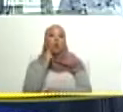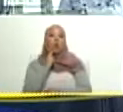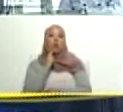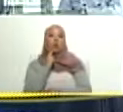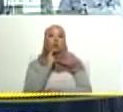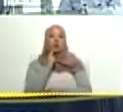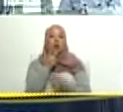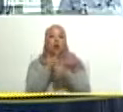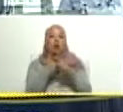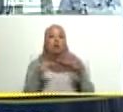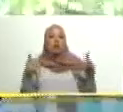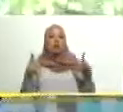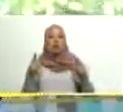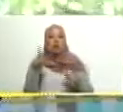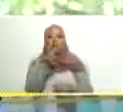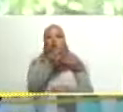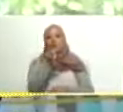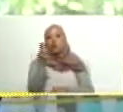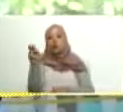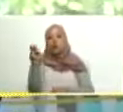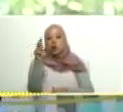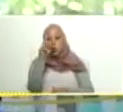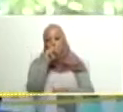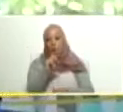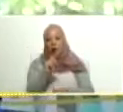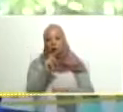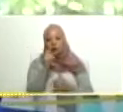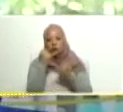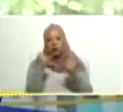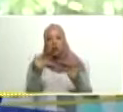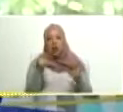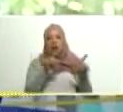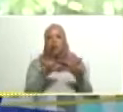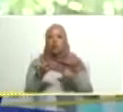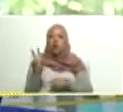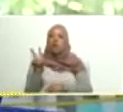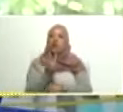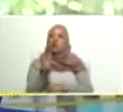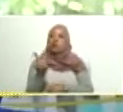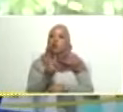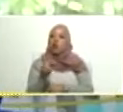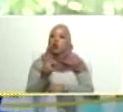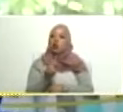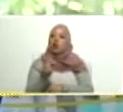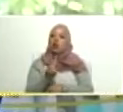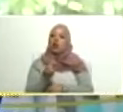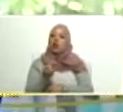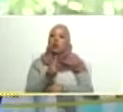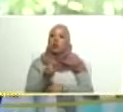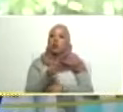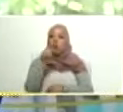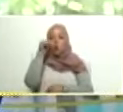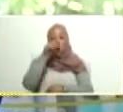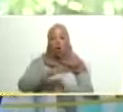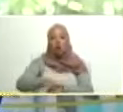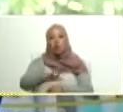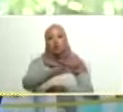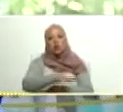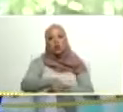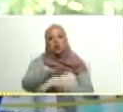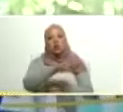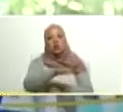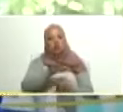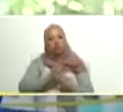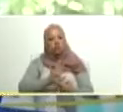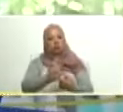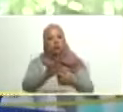200 años después, aquí está tu cuna, aquí está tu tierra, aquí